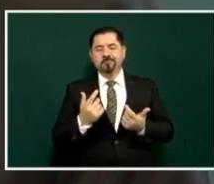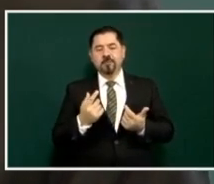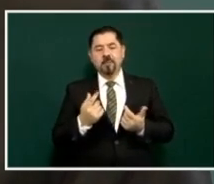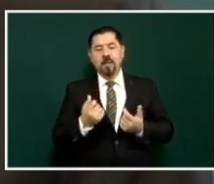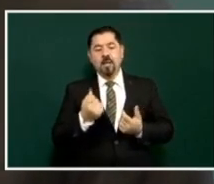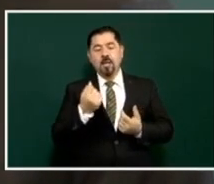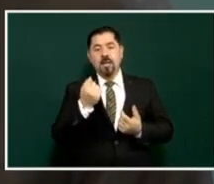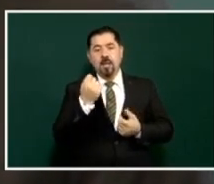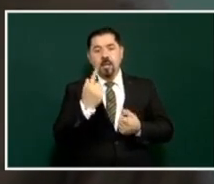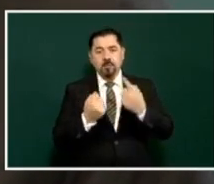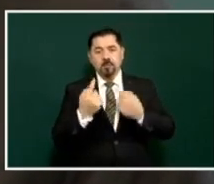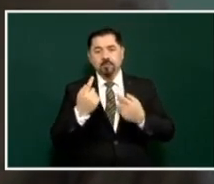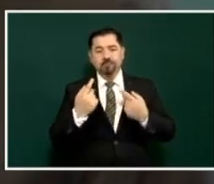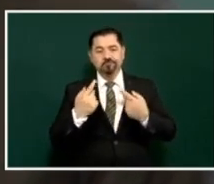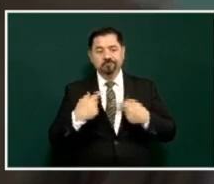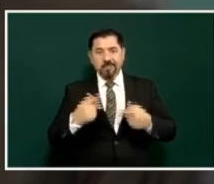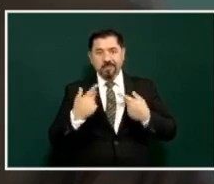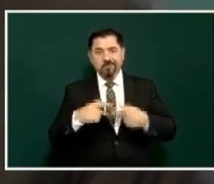el reabrir